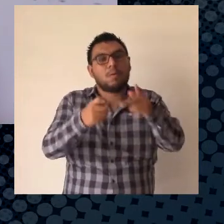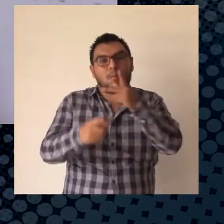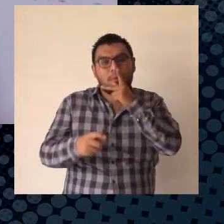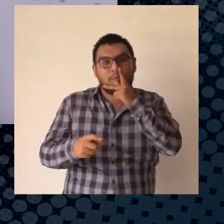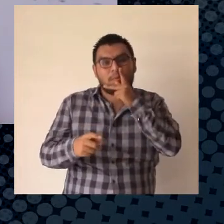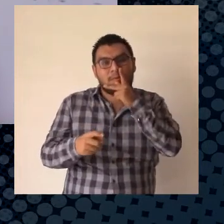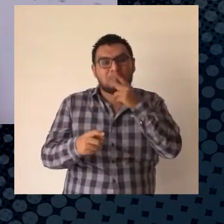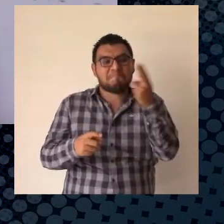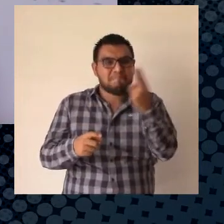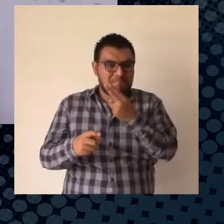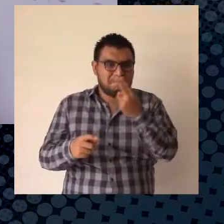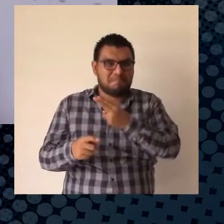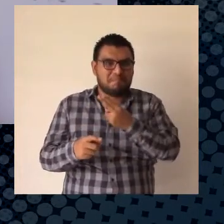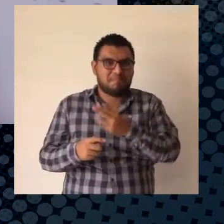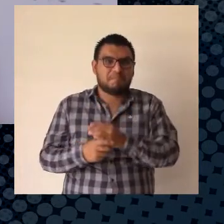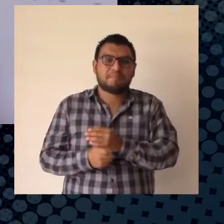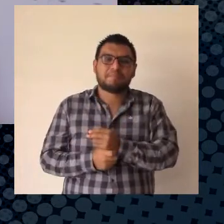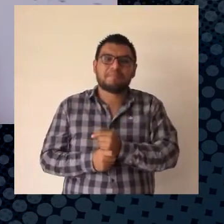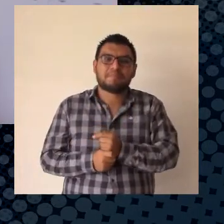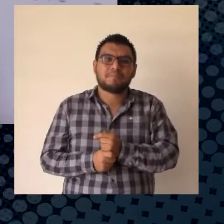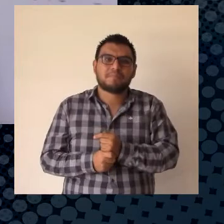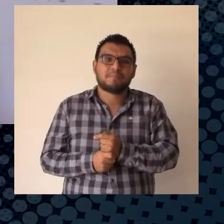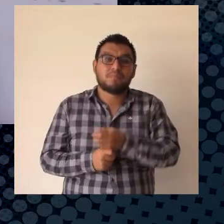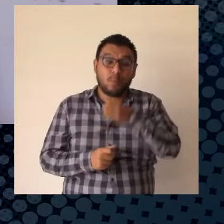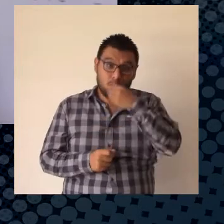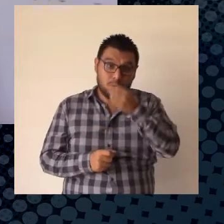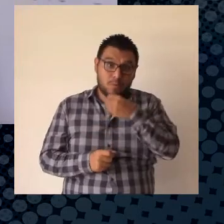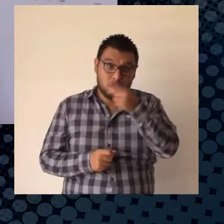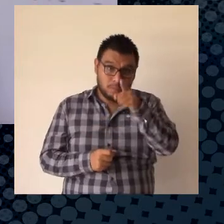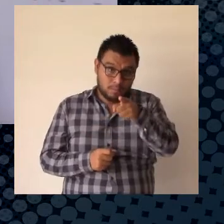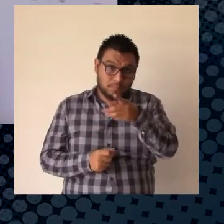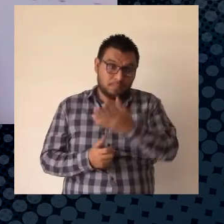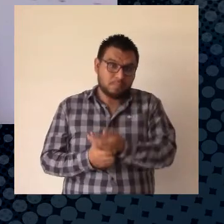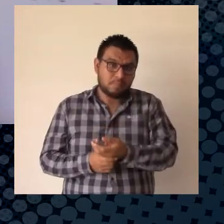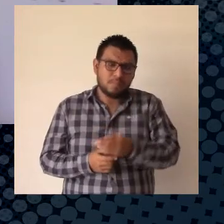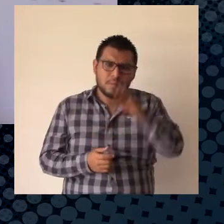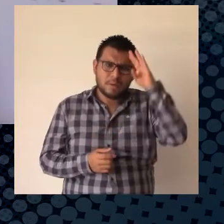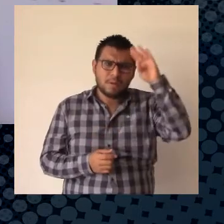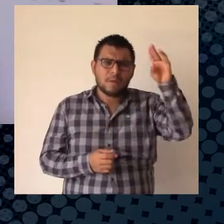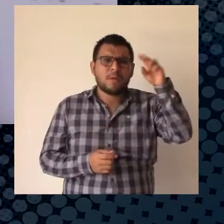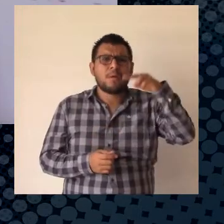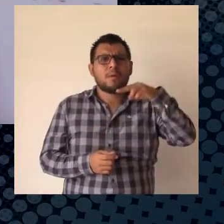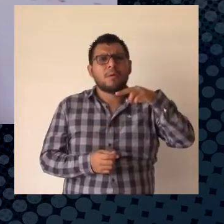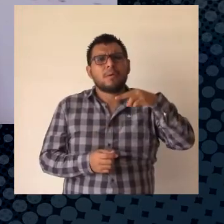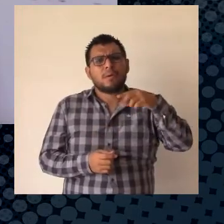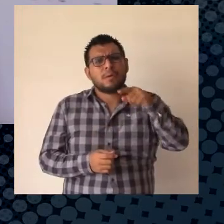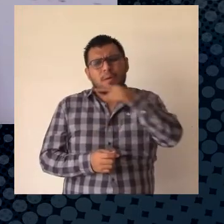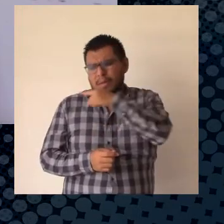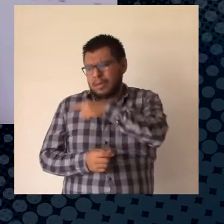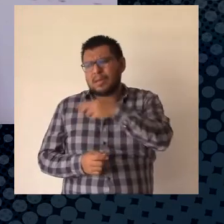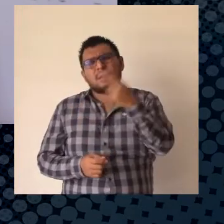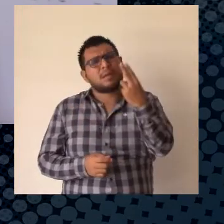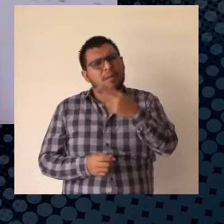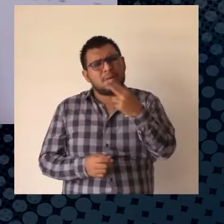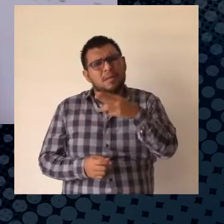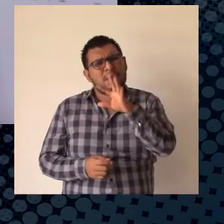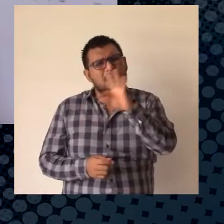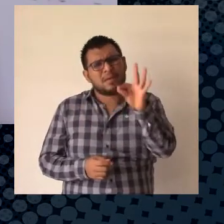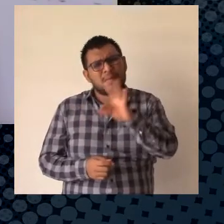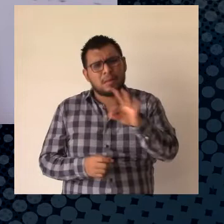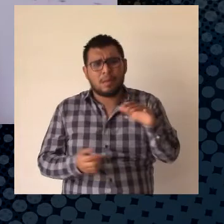Tuvo necesidad. Ore, Señor, que te necesite. Quizás sea su